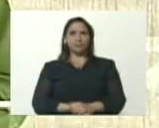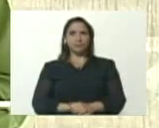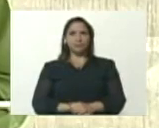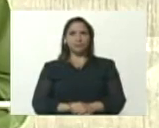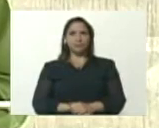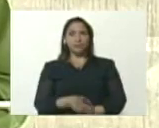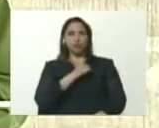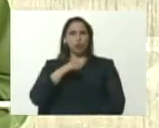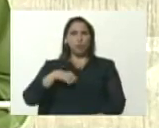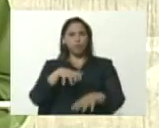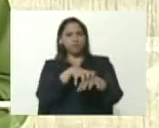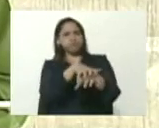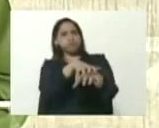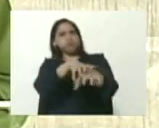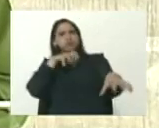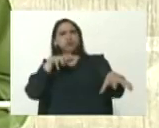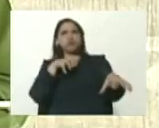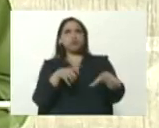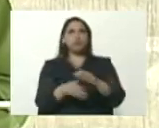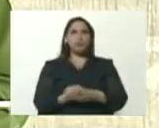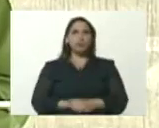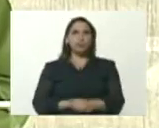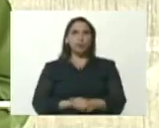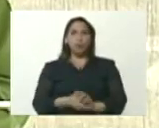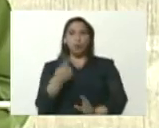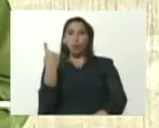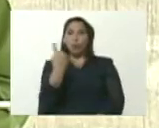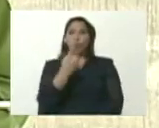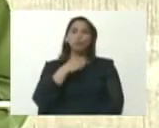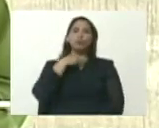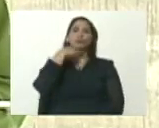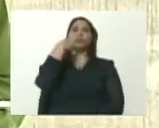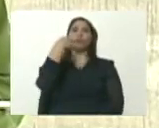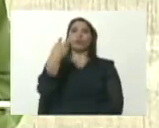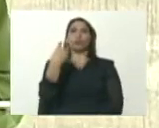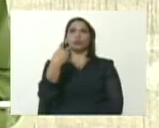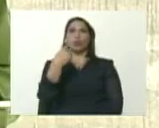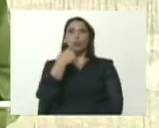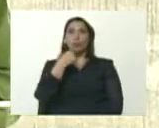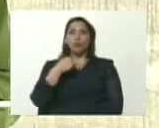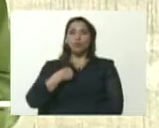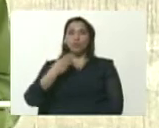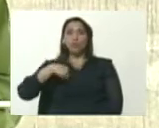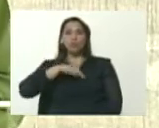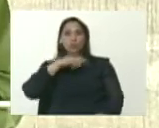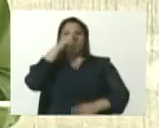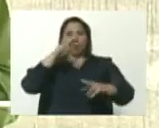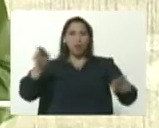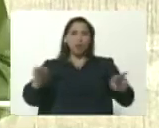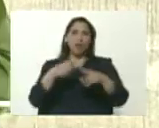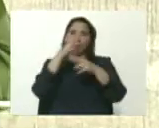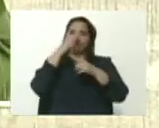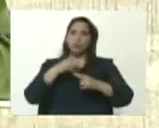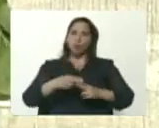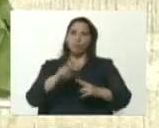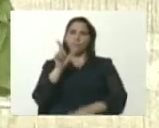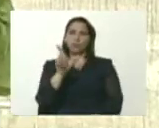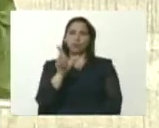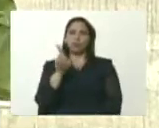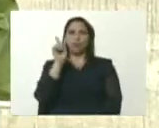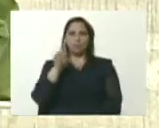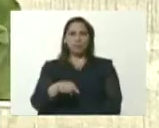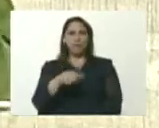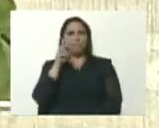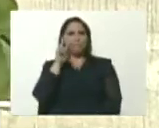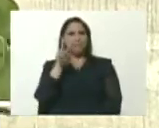Somos millones, una sola voz, como dice nuestro himno. Una belleza, de verdad. Y así como usted ve a